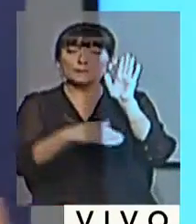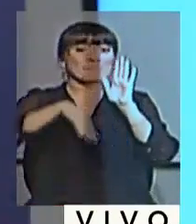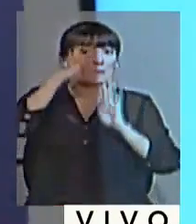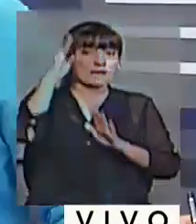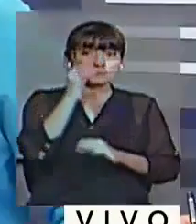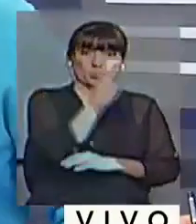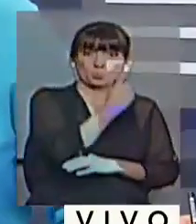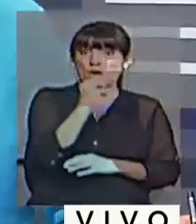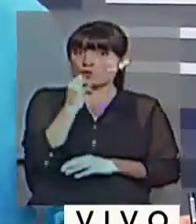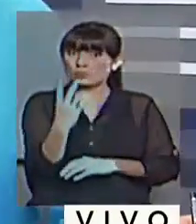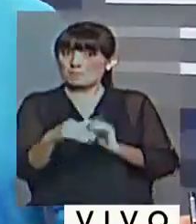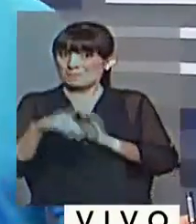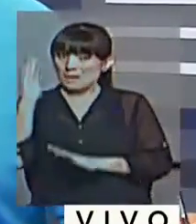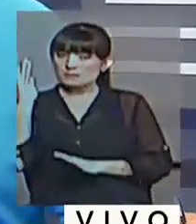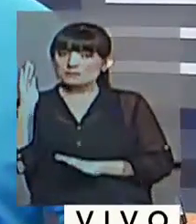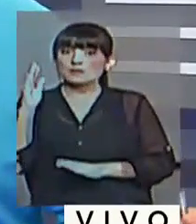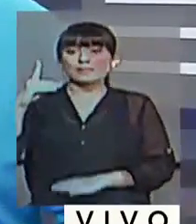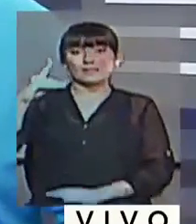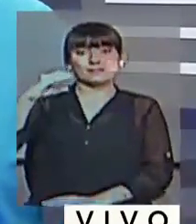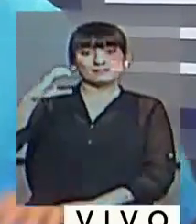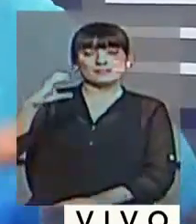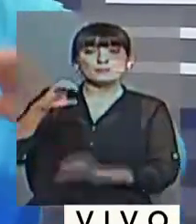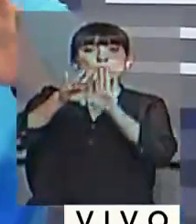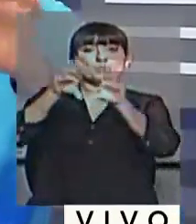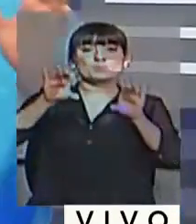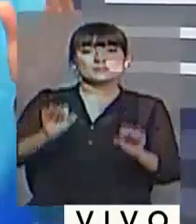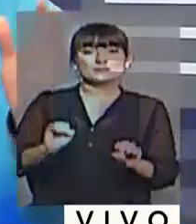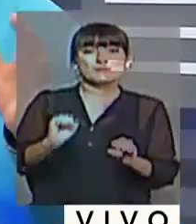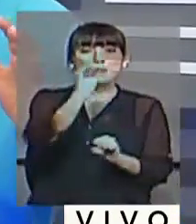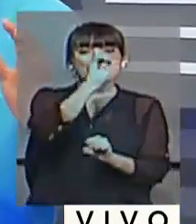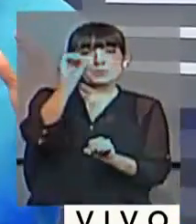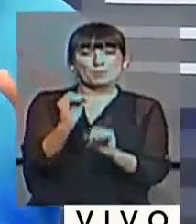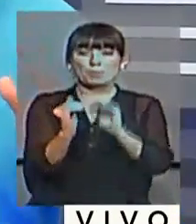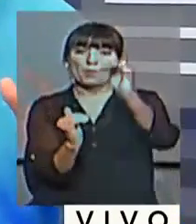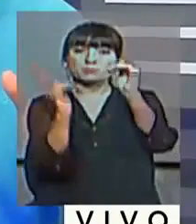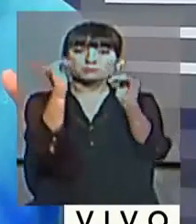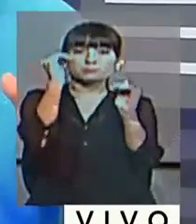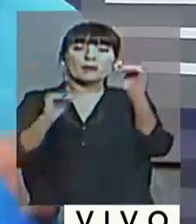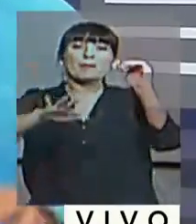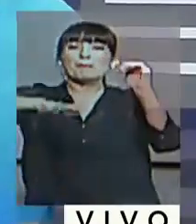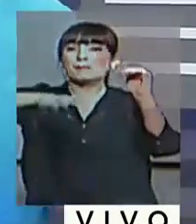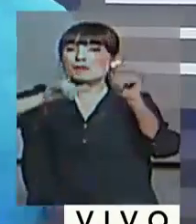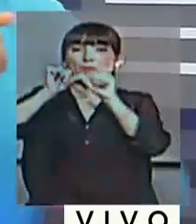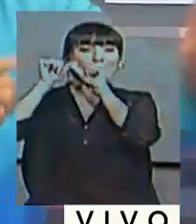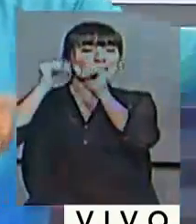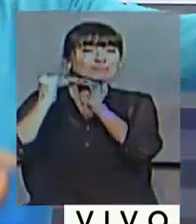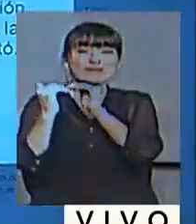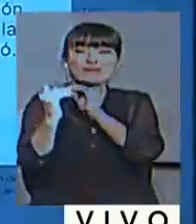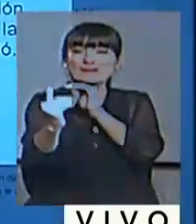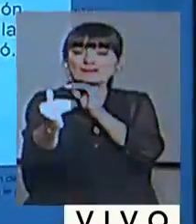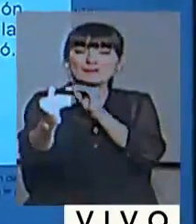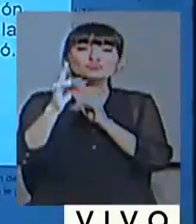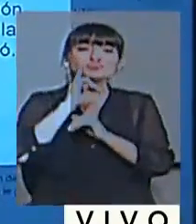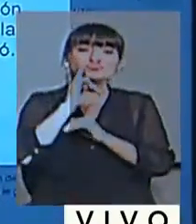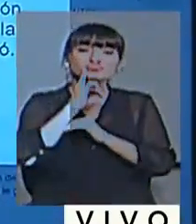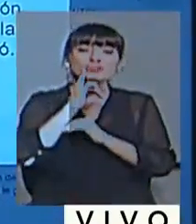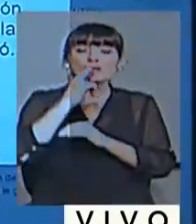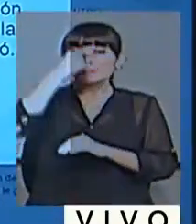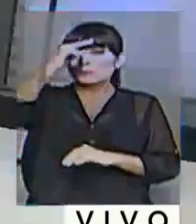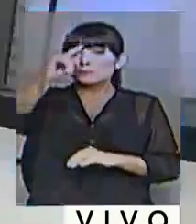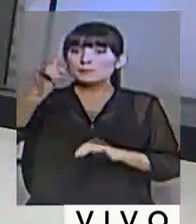a la democracia cristiana, en un sistema proporcional, la mantiene más o menos en lo que tiene. Pero pierde, pero puede perder peso específico.